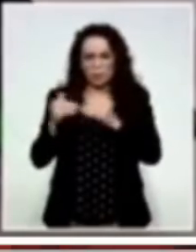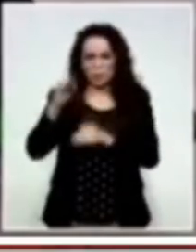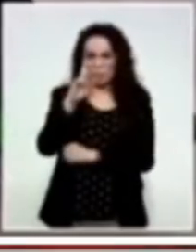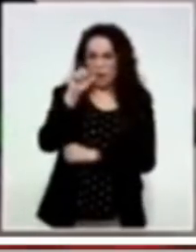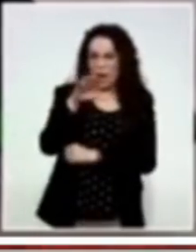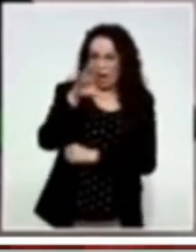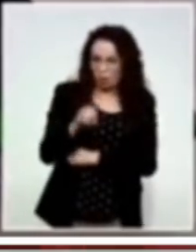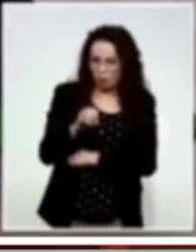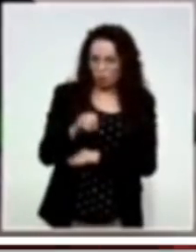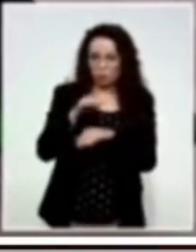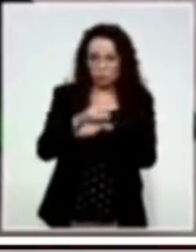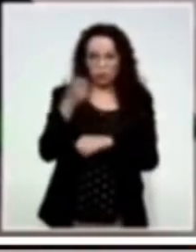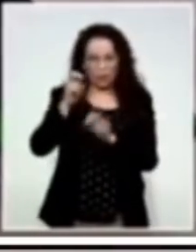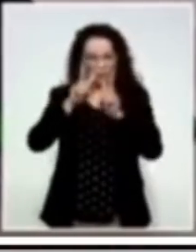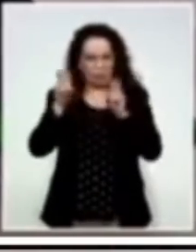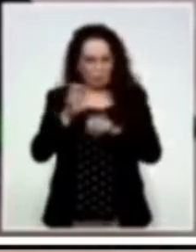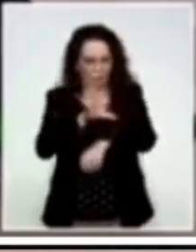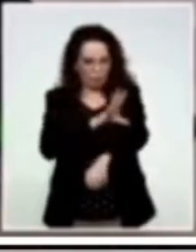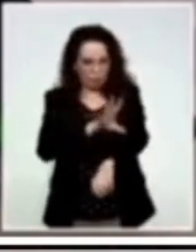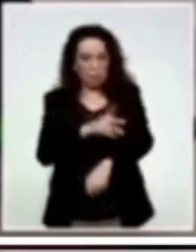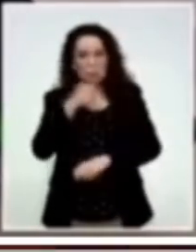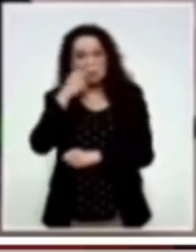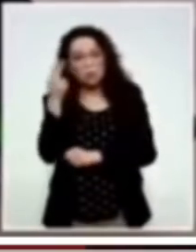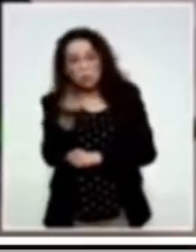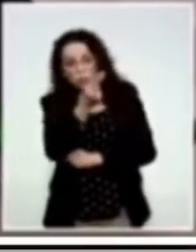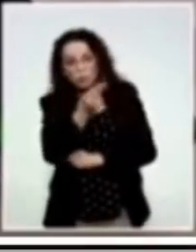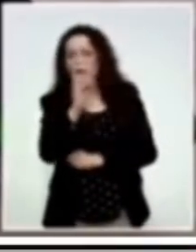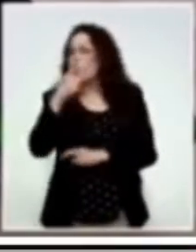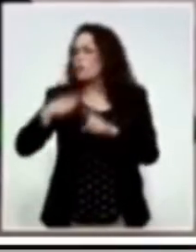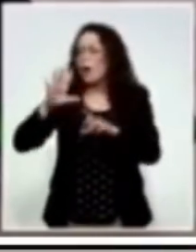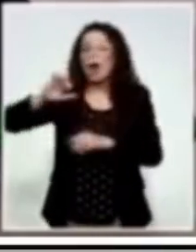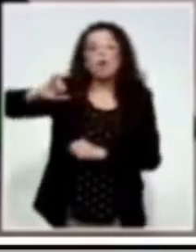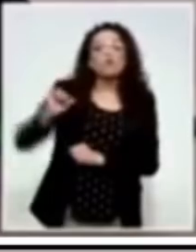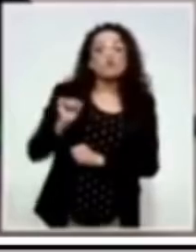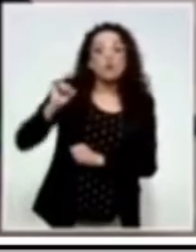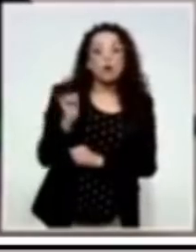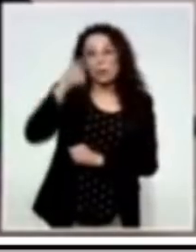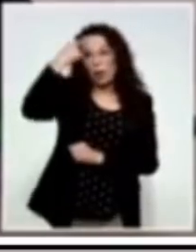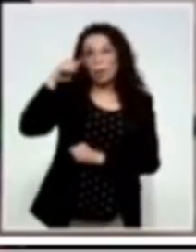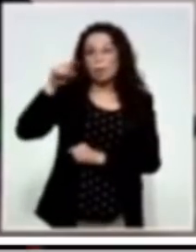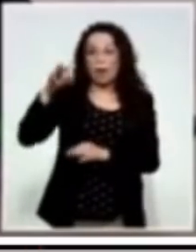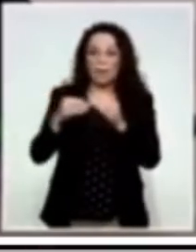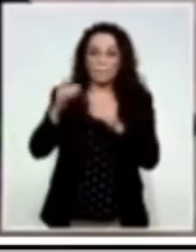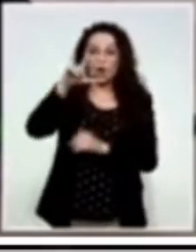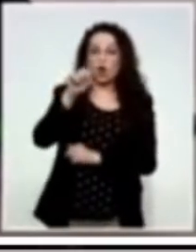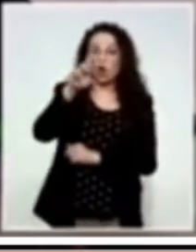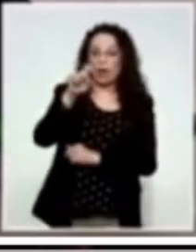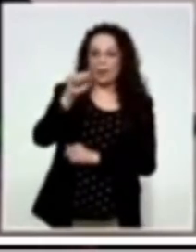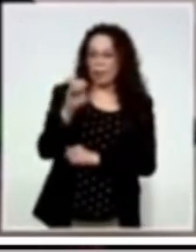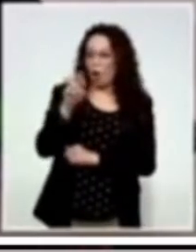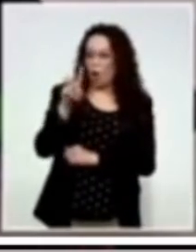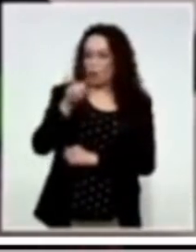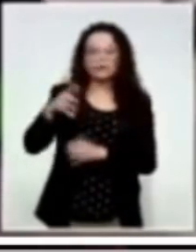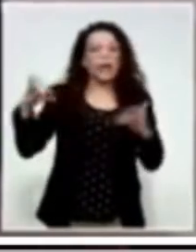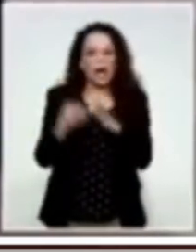industria eléctrica y que usted lo había guardado, o bueno, se había guardado para que la nueva ministra Loretta Ortiz hiciera un proyecto nuevo.